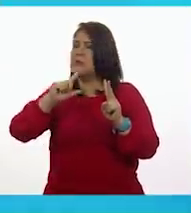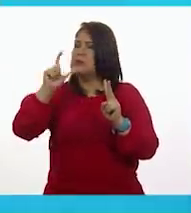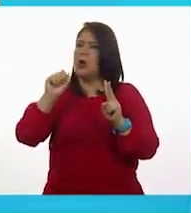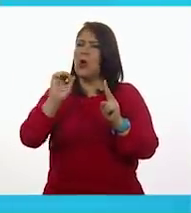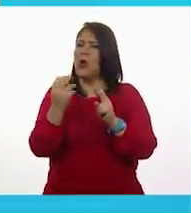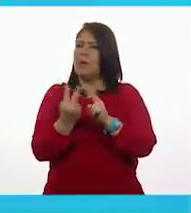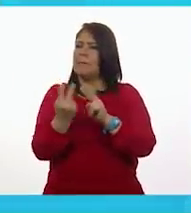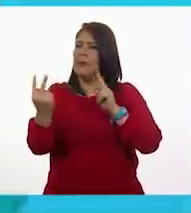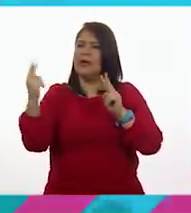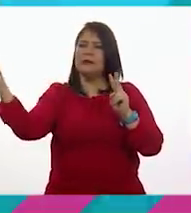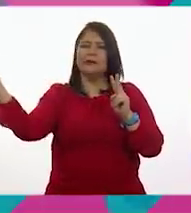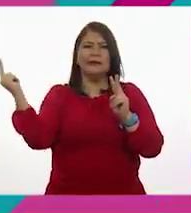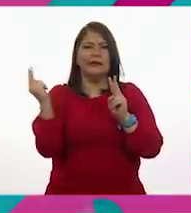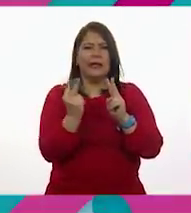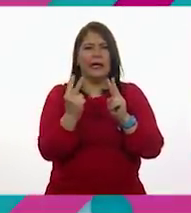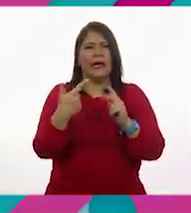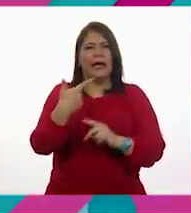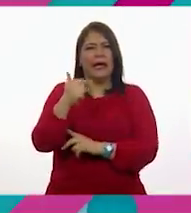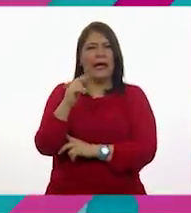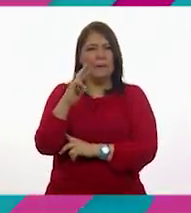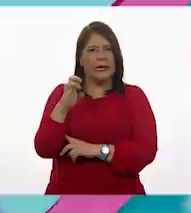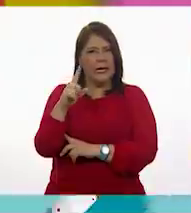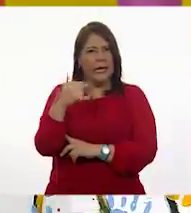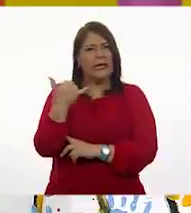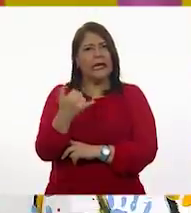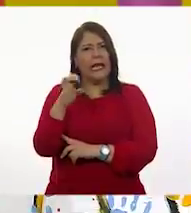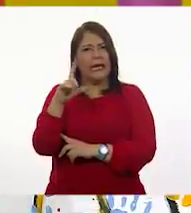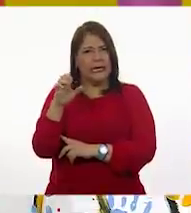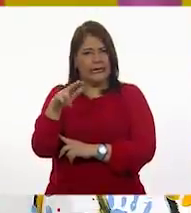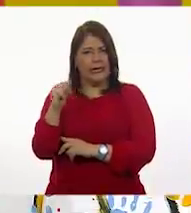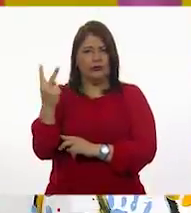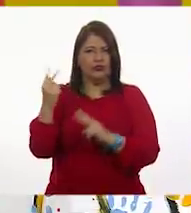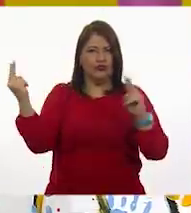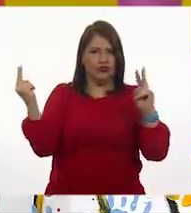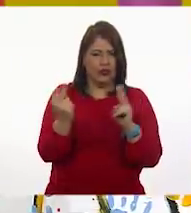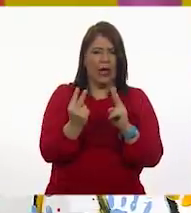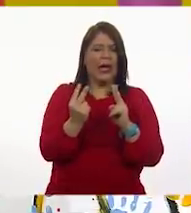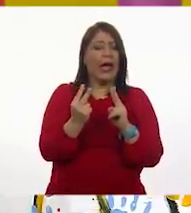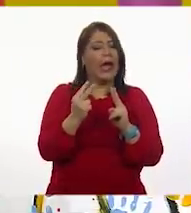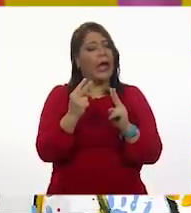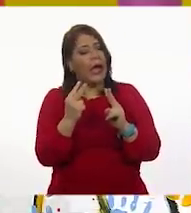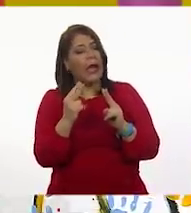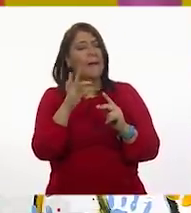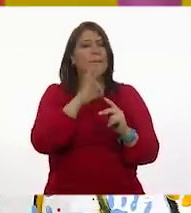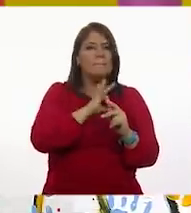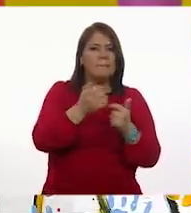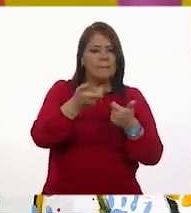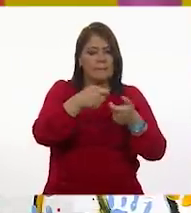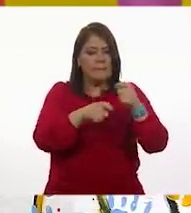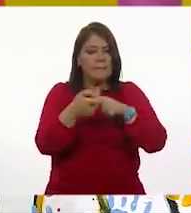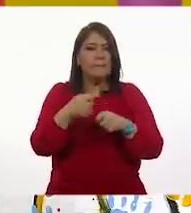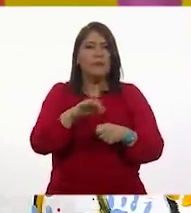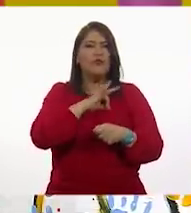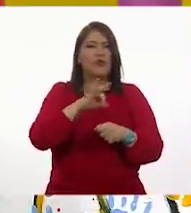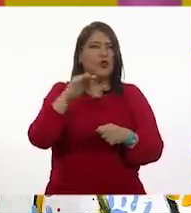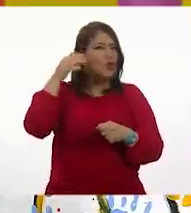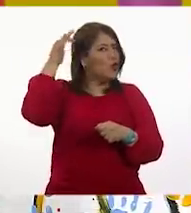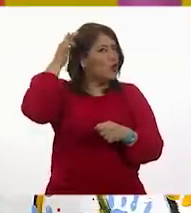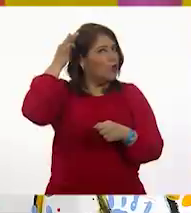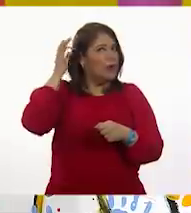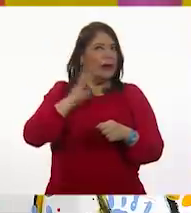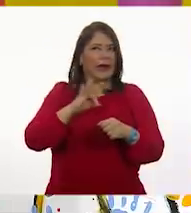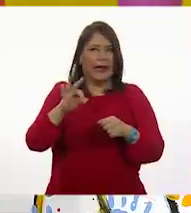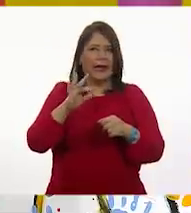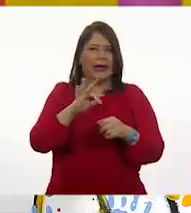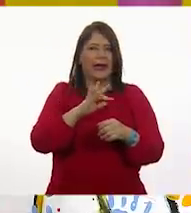vecinos, Gabriel y Elena. ¿Podemos hacerles unas trencitas de colores en la cabeza?, preguntó